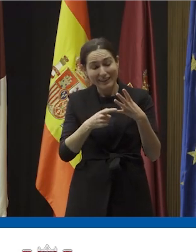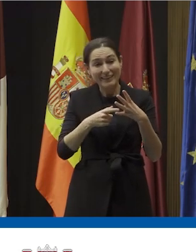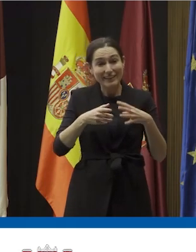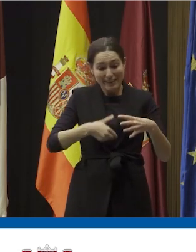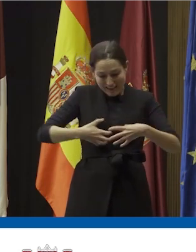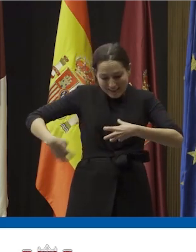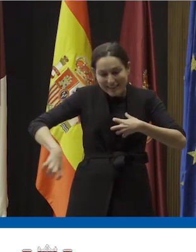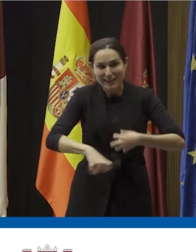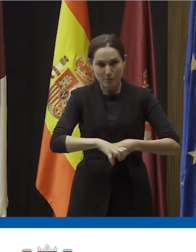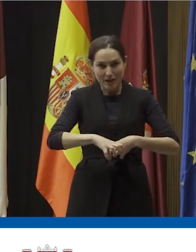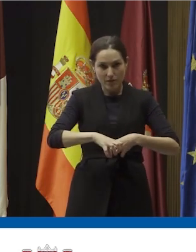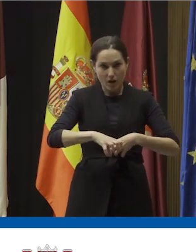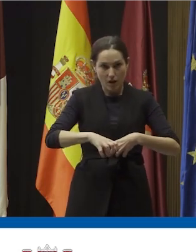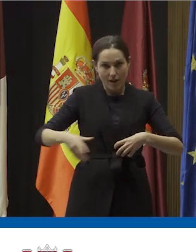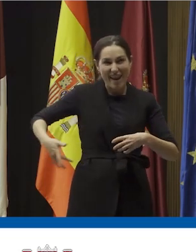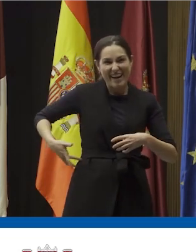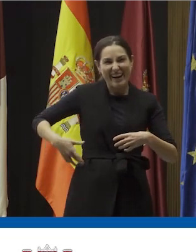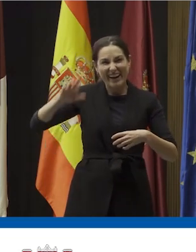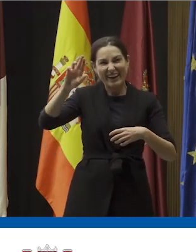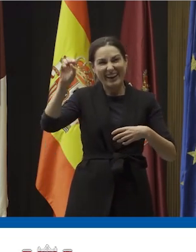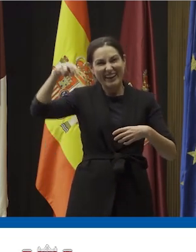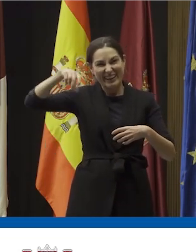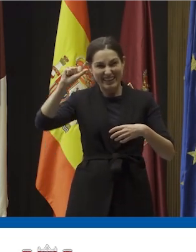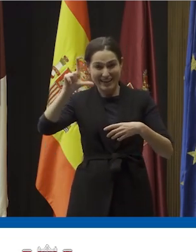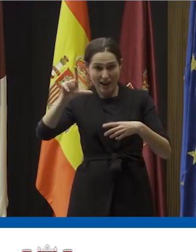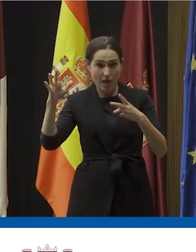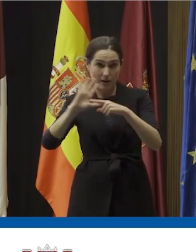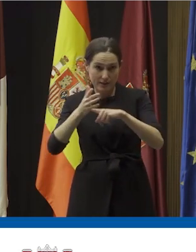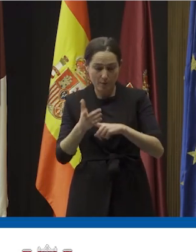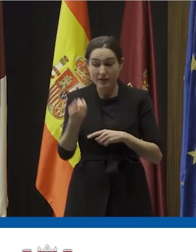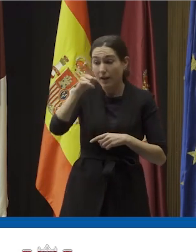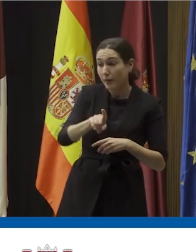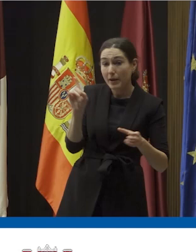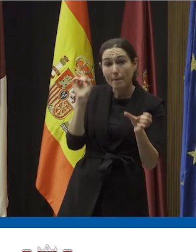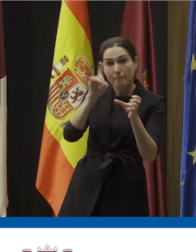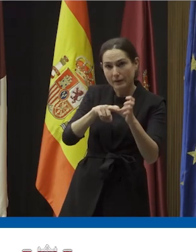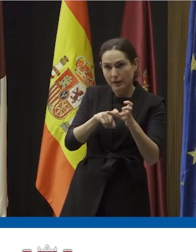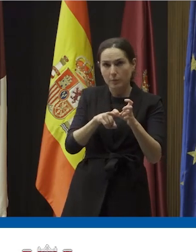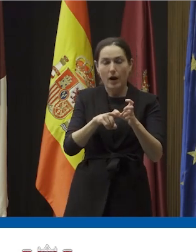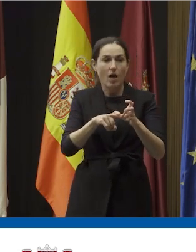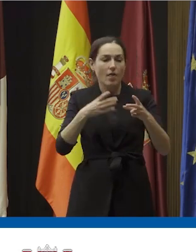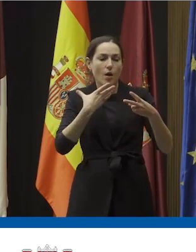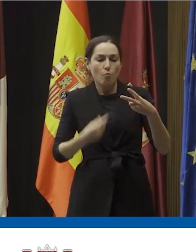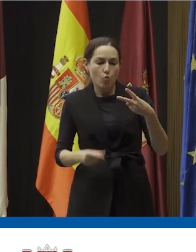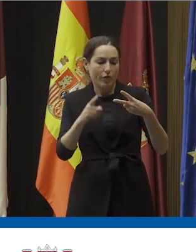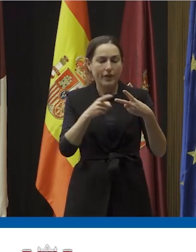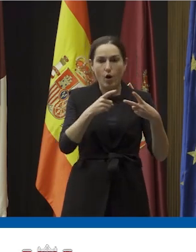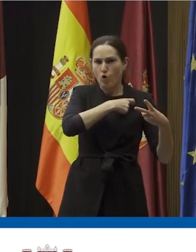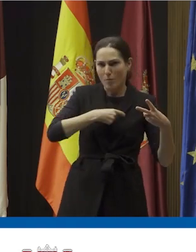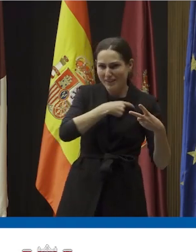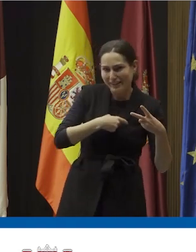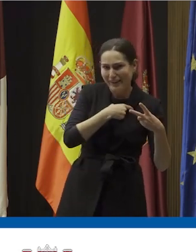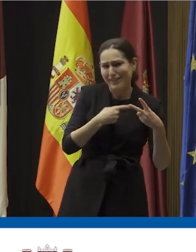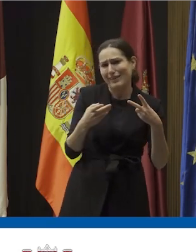Miembro corresponsal de la Academia de Medicina y Cirugía de Murcia, miembro del comité editorial de la revista